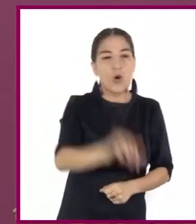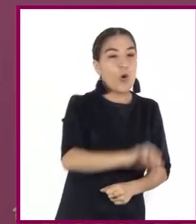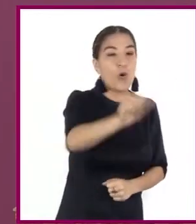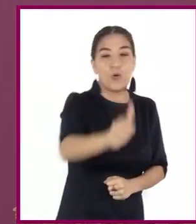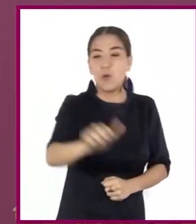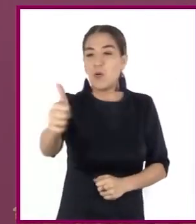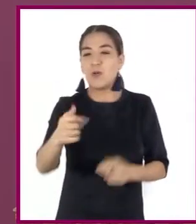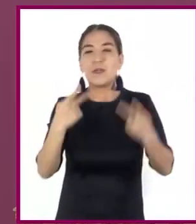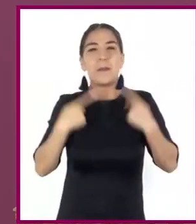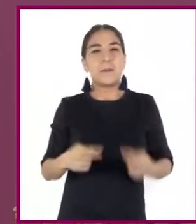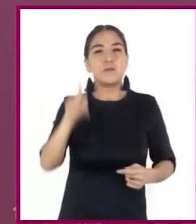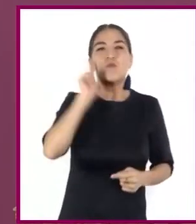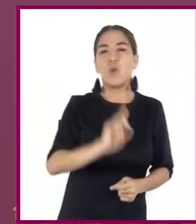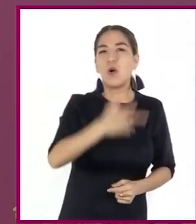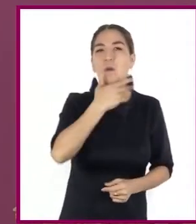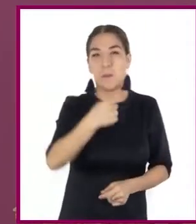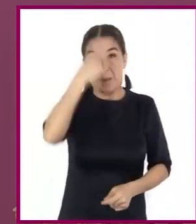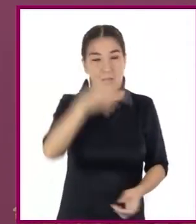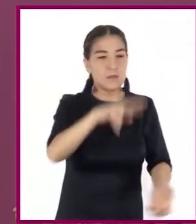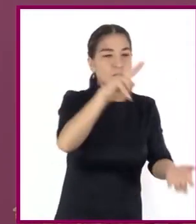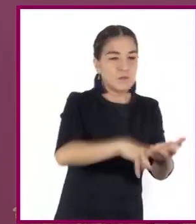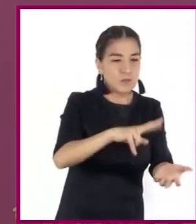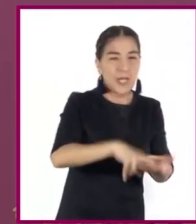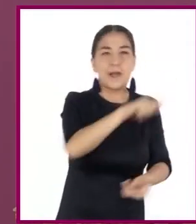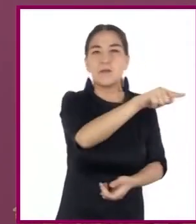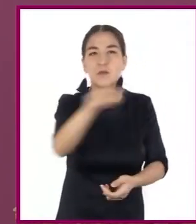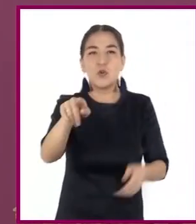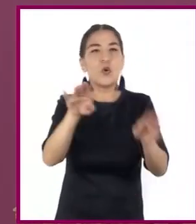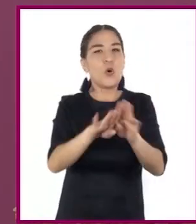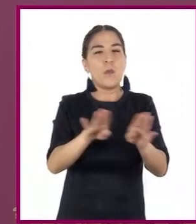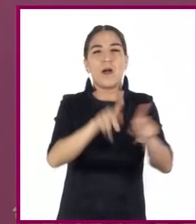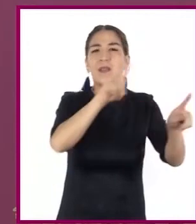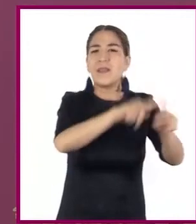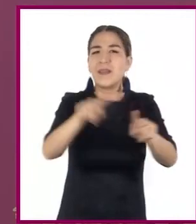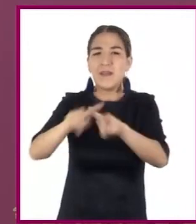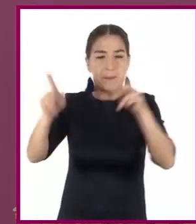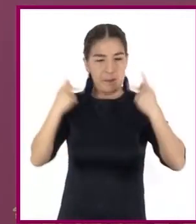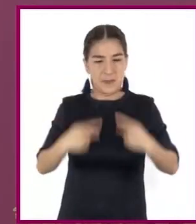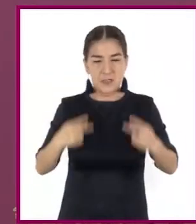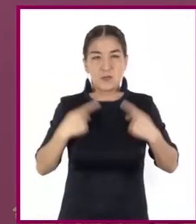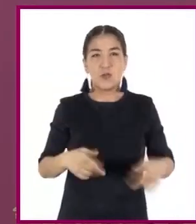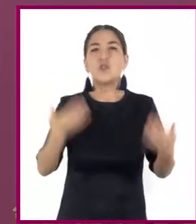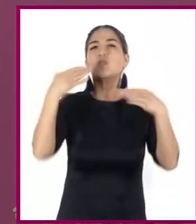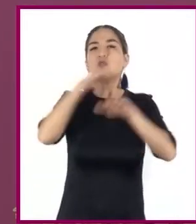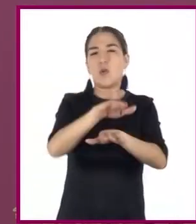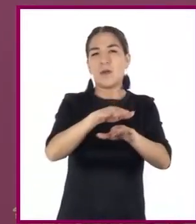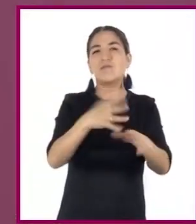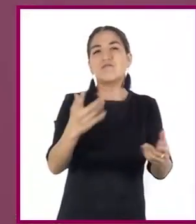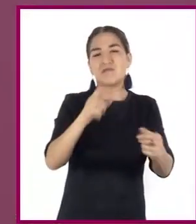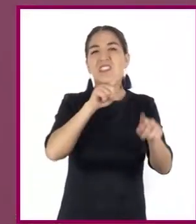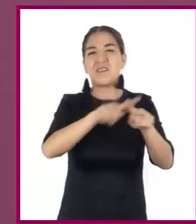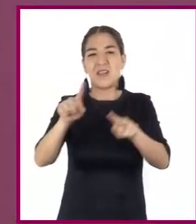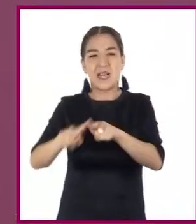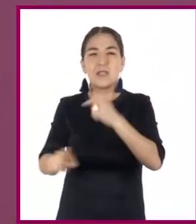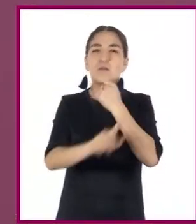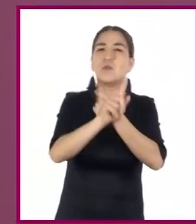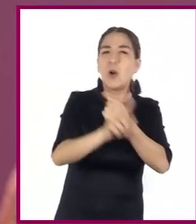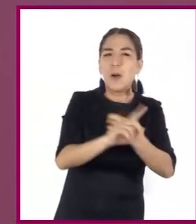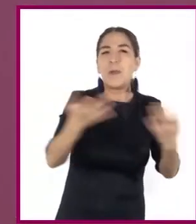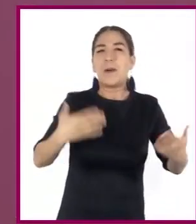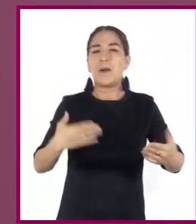otros para favorecer la valoración de la diversidad ante diferentes aspectos.